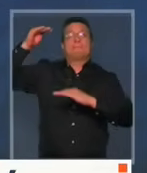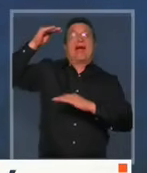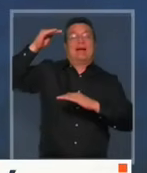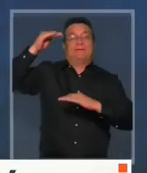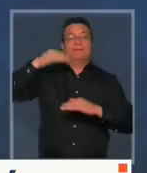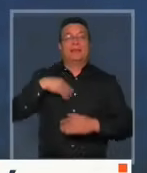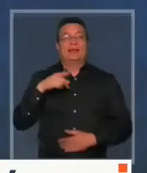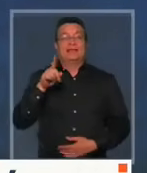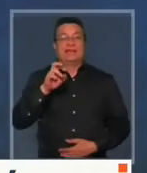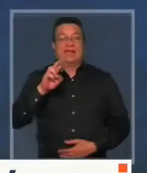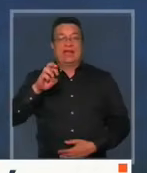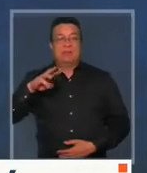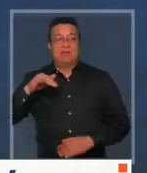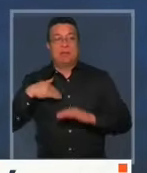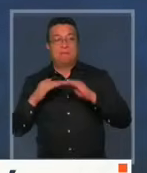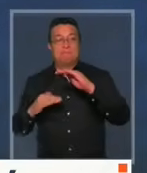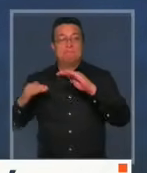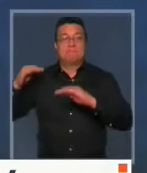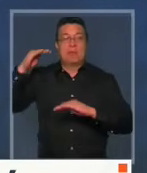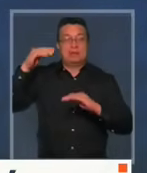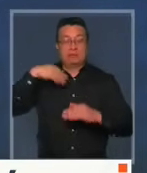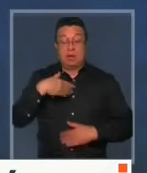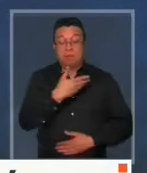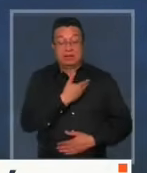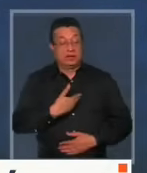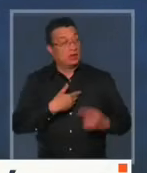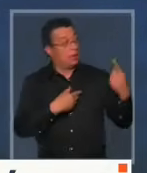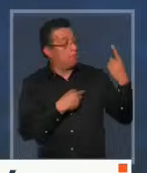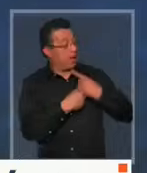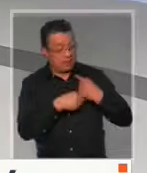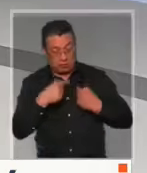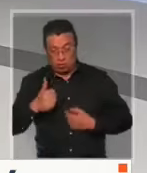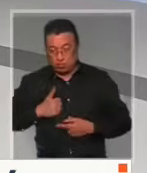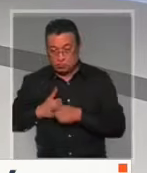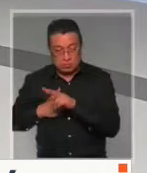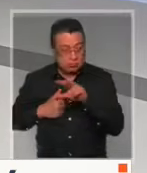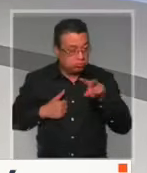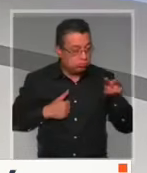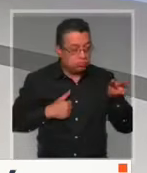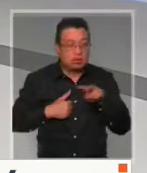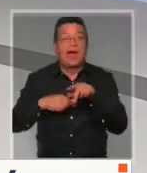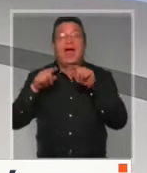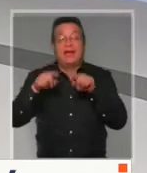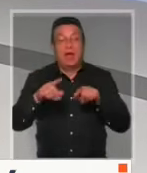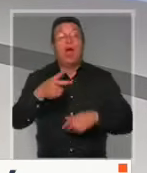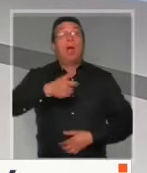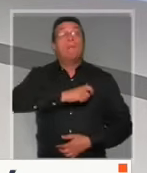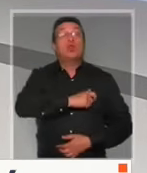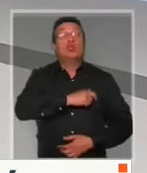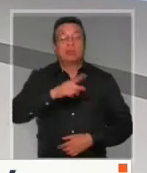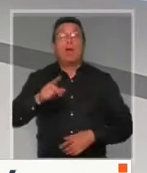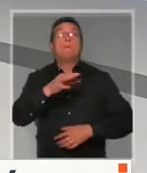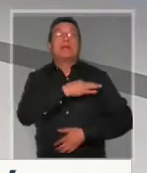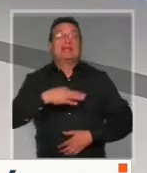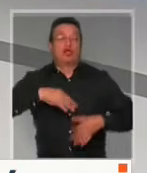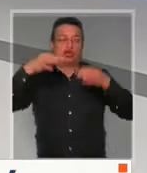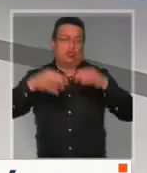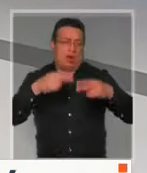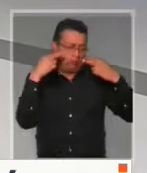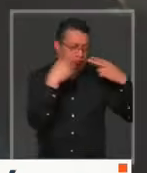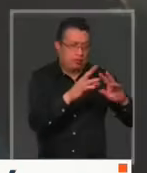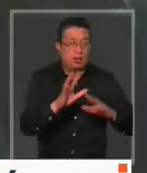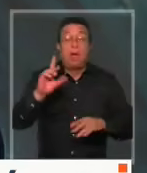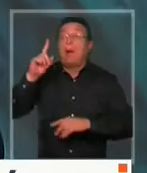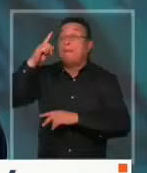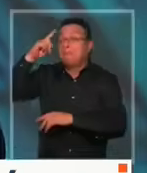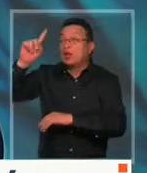seremi viendo que los lineamientos del presidente se cumplan. ¿Y la policía? Si, la policía dependen del Ministerio de Seguridad directamente, pero, y no hay duda de eso. ¿Pero en la